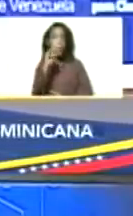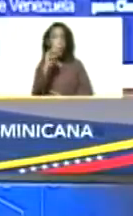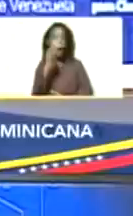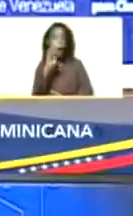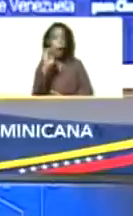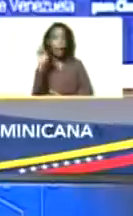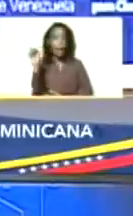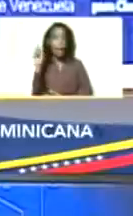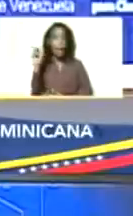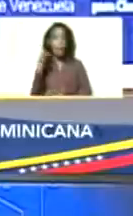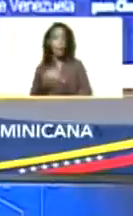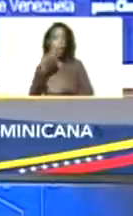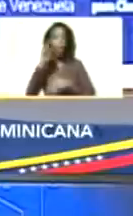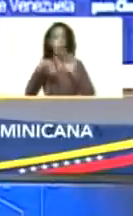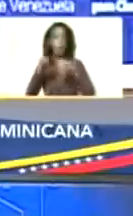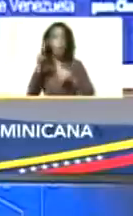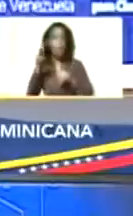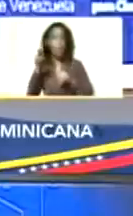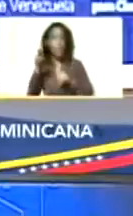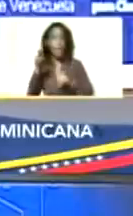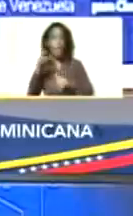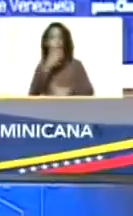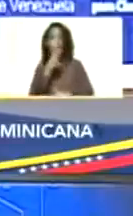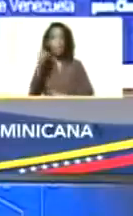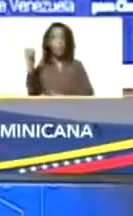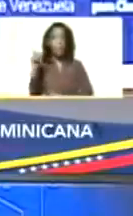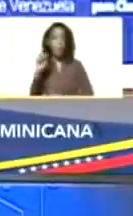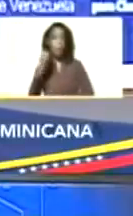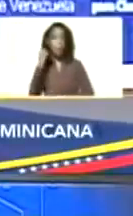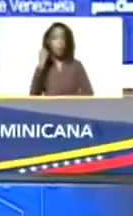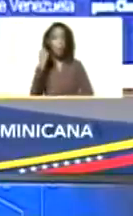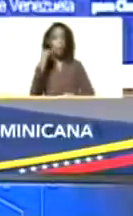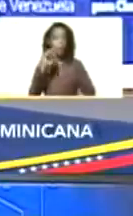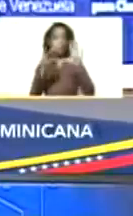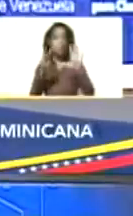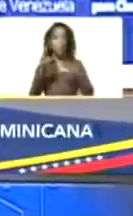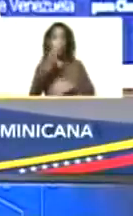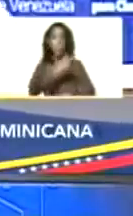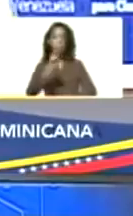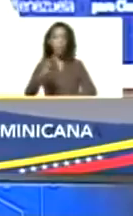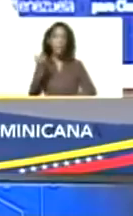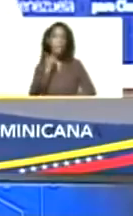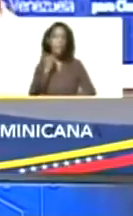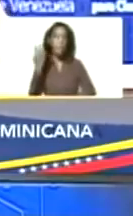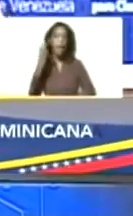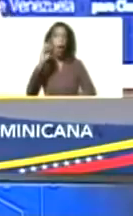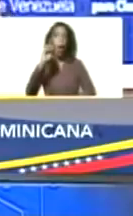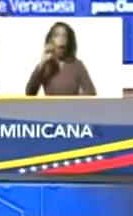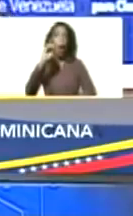de diciembre, los primeros 7 casos de Omicron en Venezuela. El Omicron yo he pedido